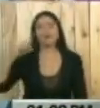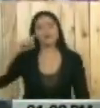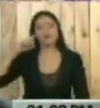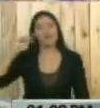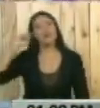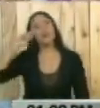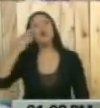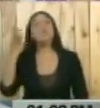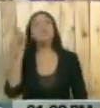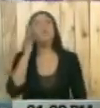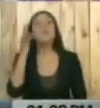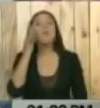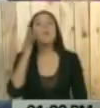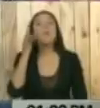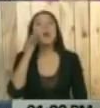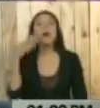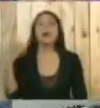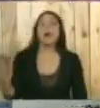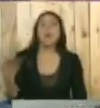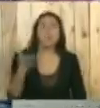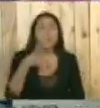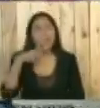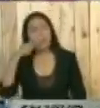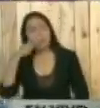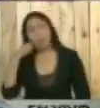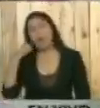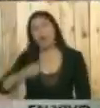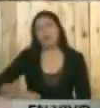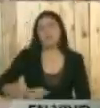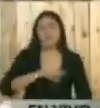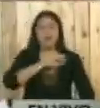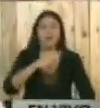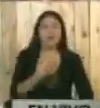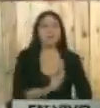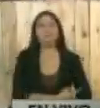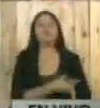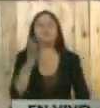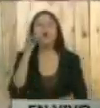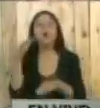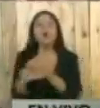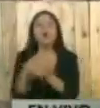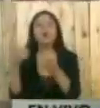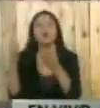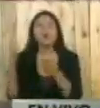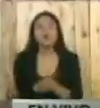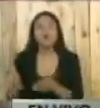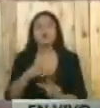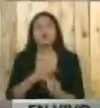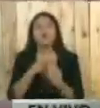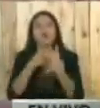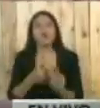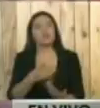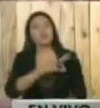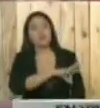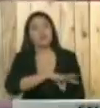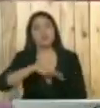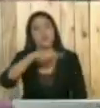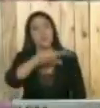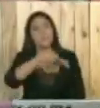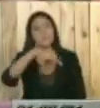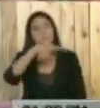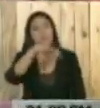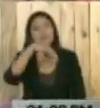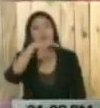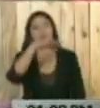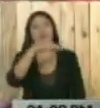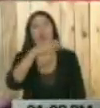Yelixa Santaella como esa mujer valiente que levantó su voluntad y su espíritu